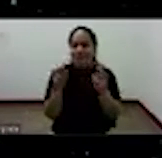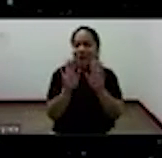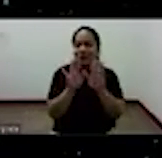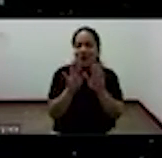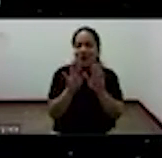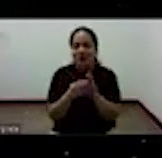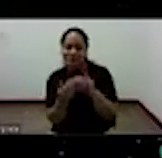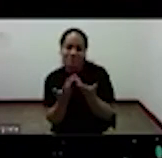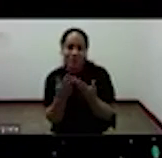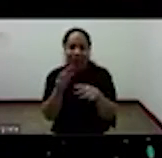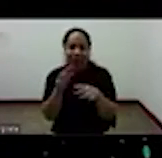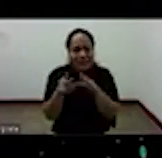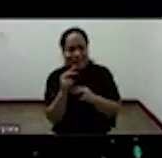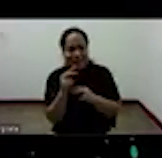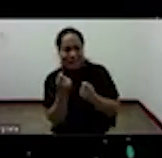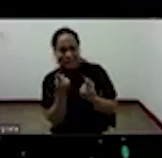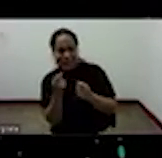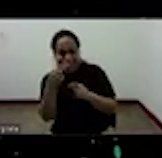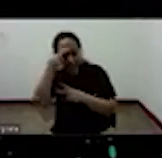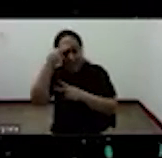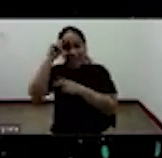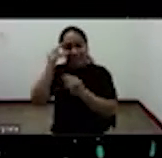indescifrable. Bien,